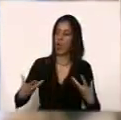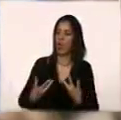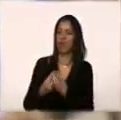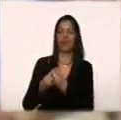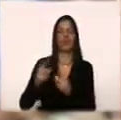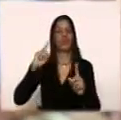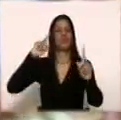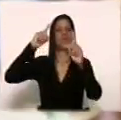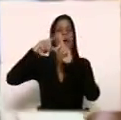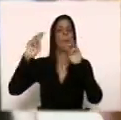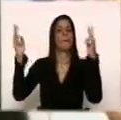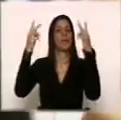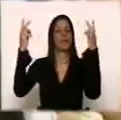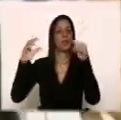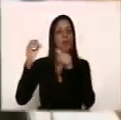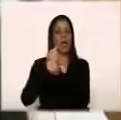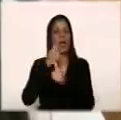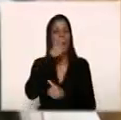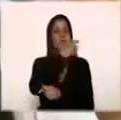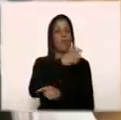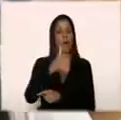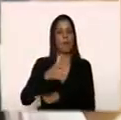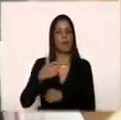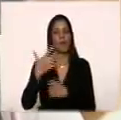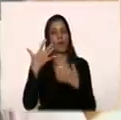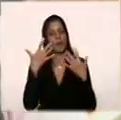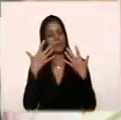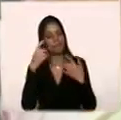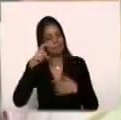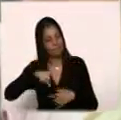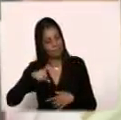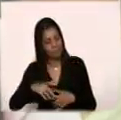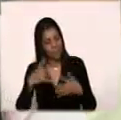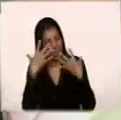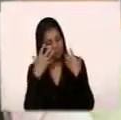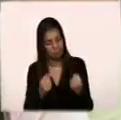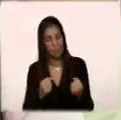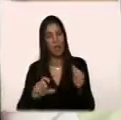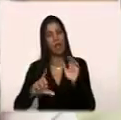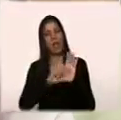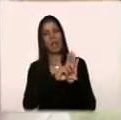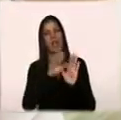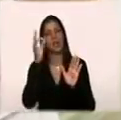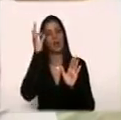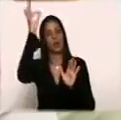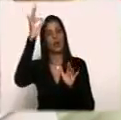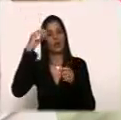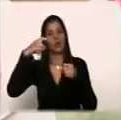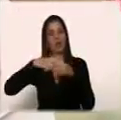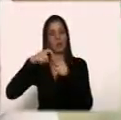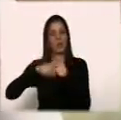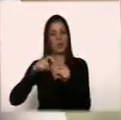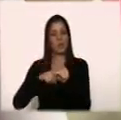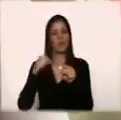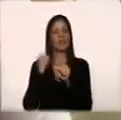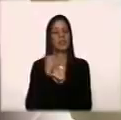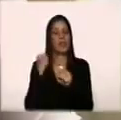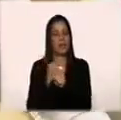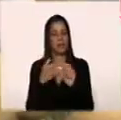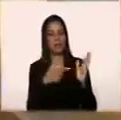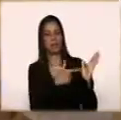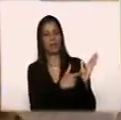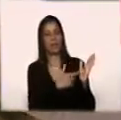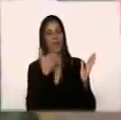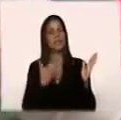alcanzar. El pueblo tiene que entender que la ley de los consejos productivos trabajadores